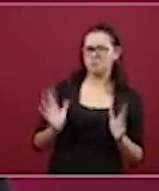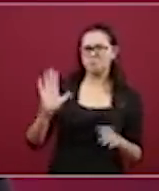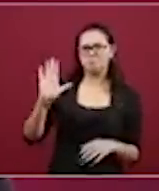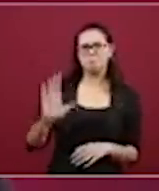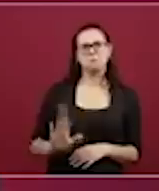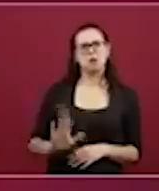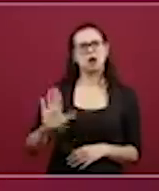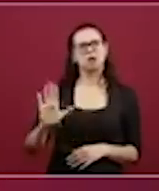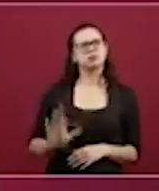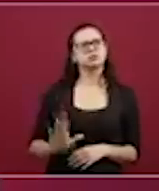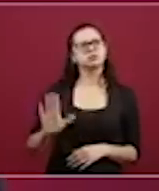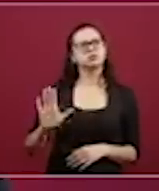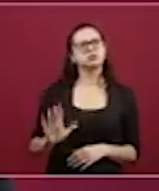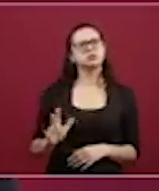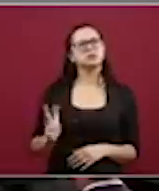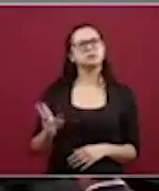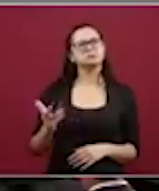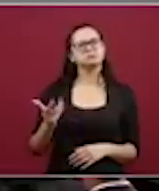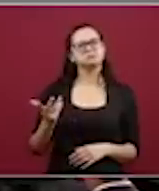que